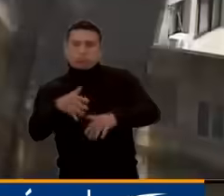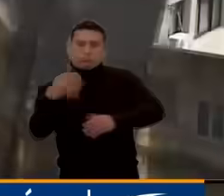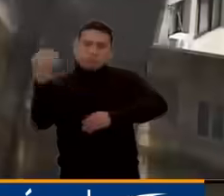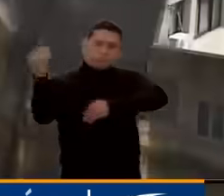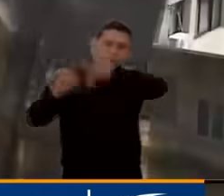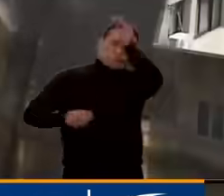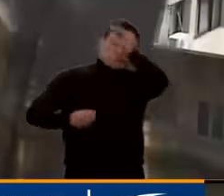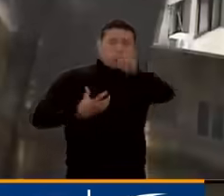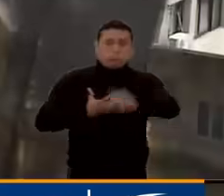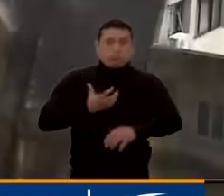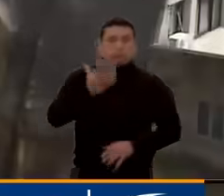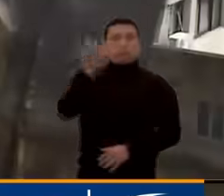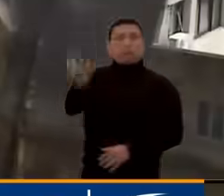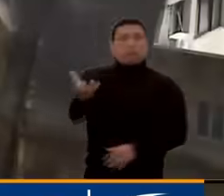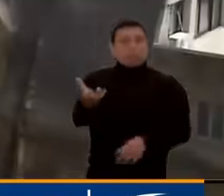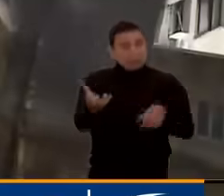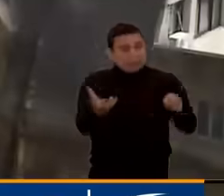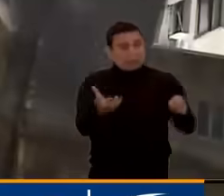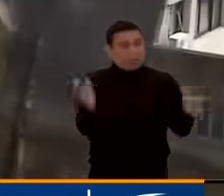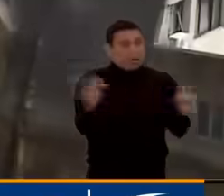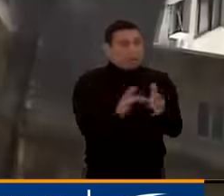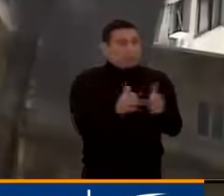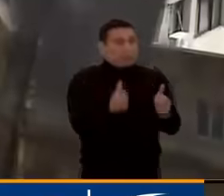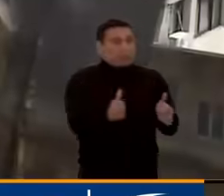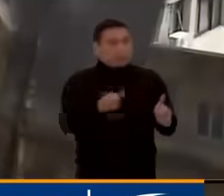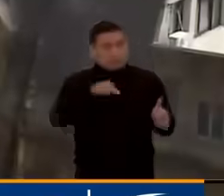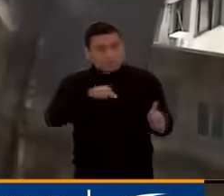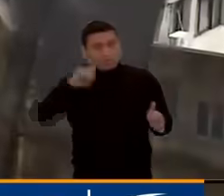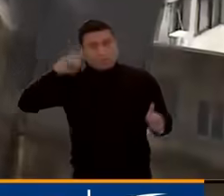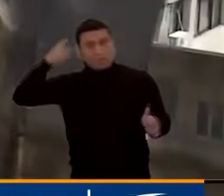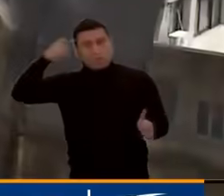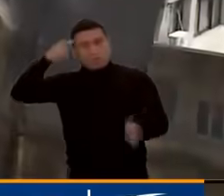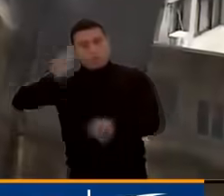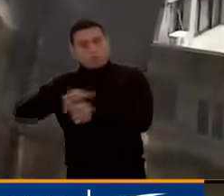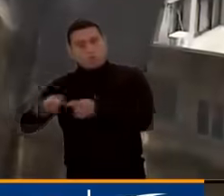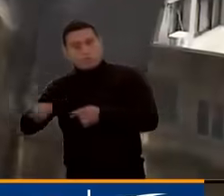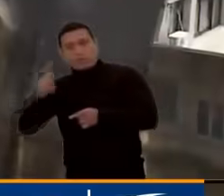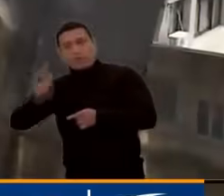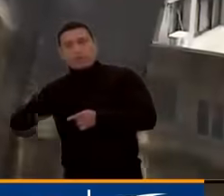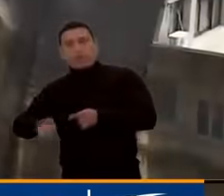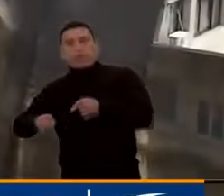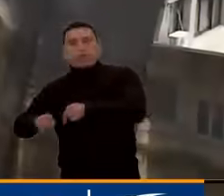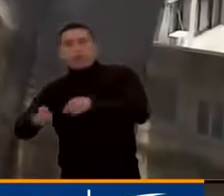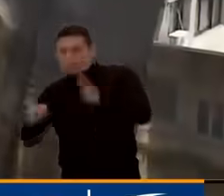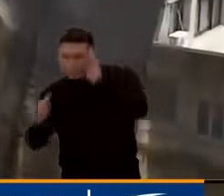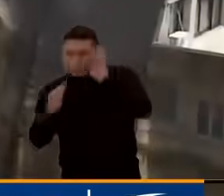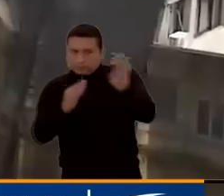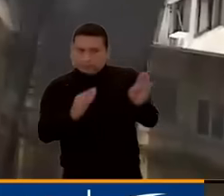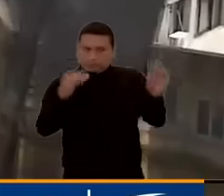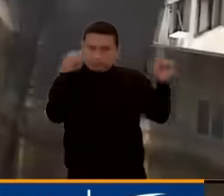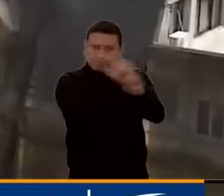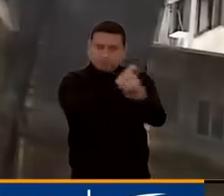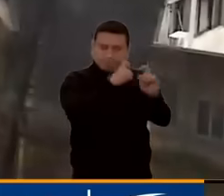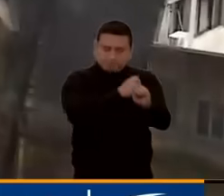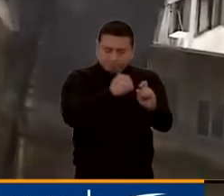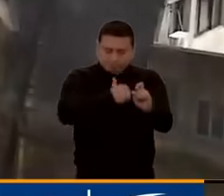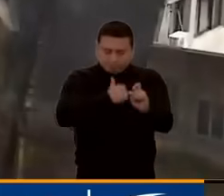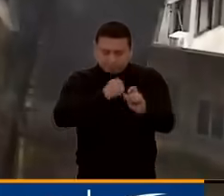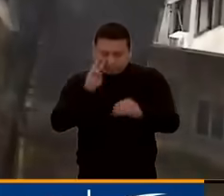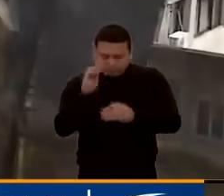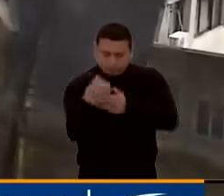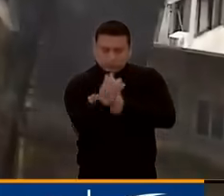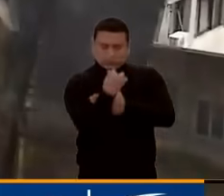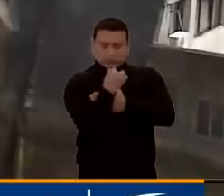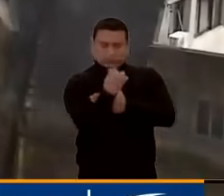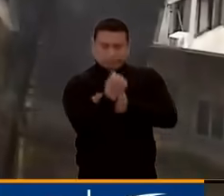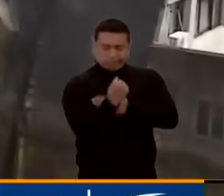una semana que como gobierno debemos afrontar en reflexión y autocrítica. Es el mensaje que publica a